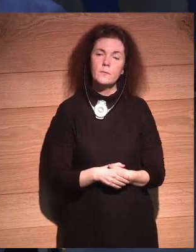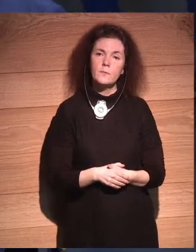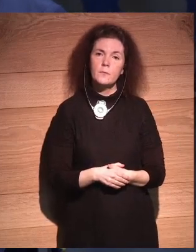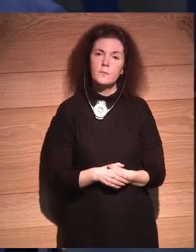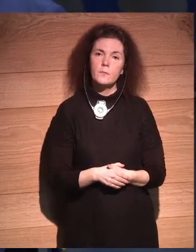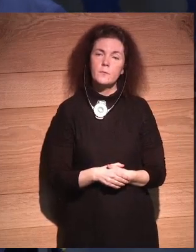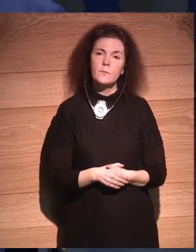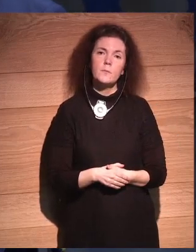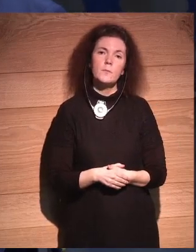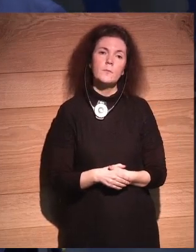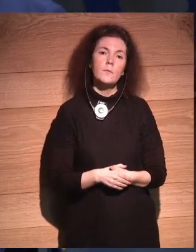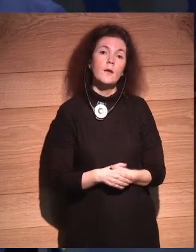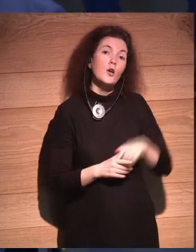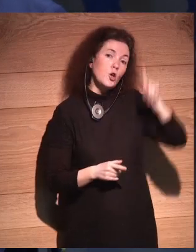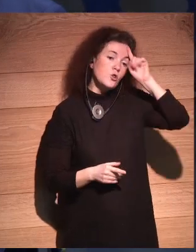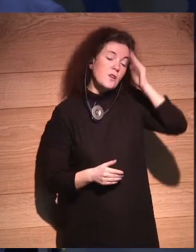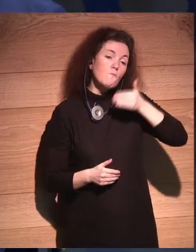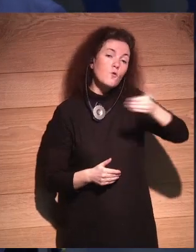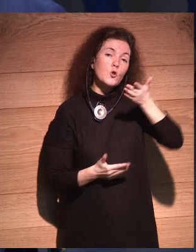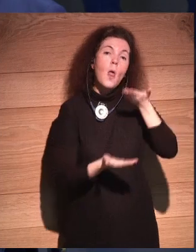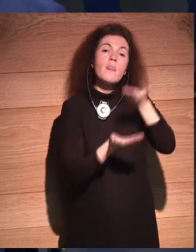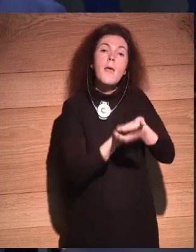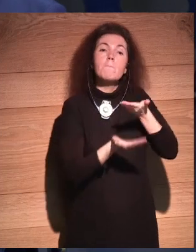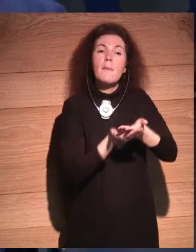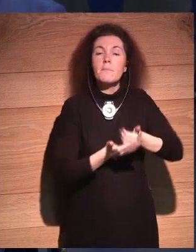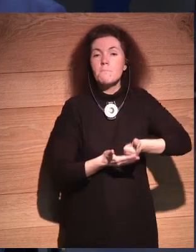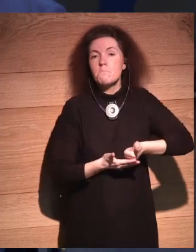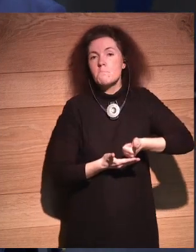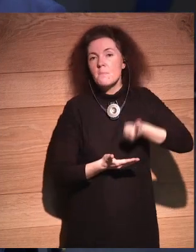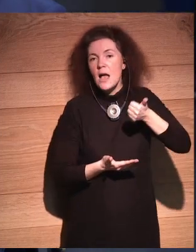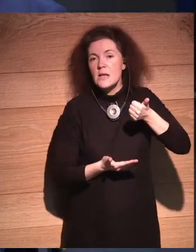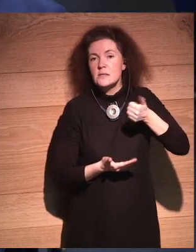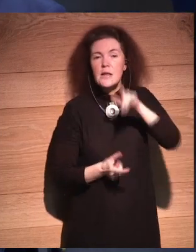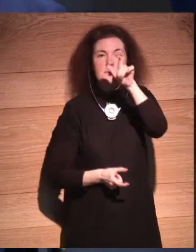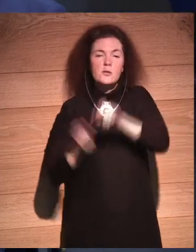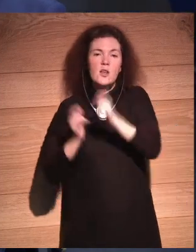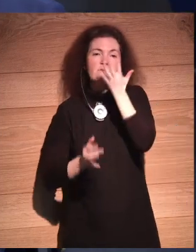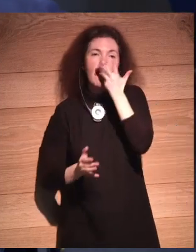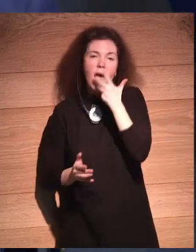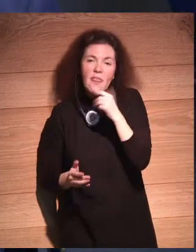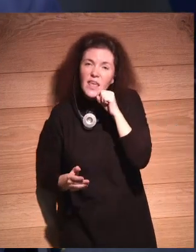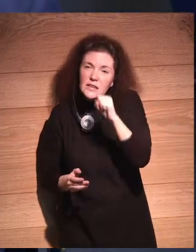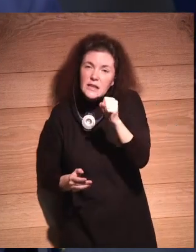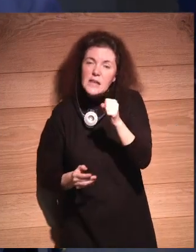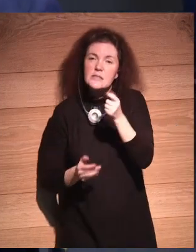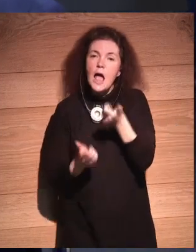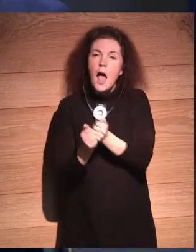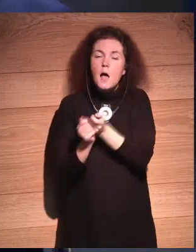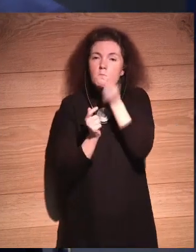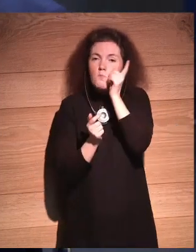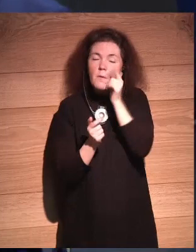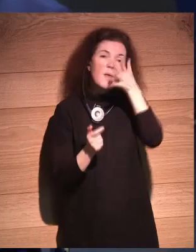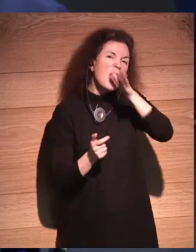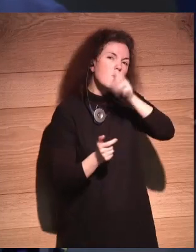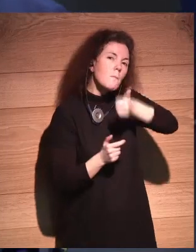Sí, quizás, no sé si en el futuro habrá más demandas. Por ejemplo, ¿crees tú que habrá demandas por las personas que sean adictas a las aplicaciones móviles y que vayan a juicio en Estados